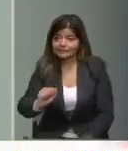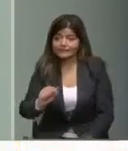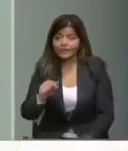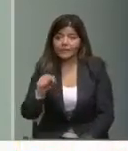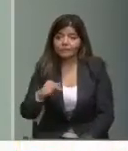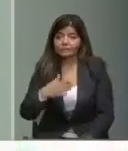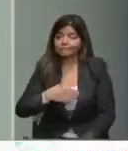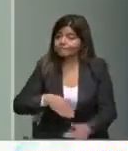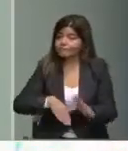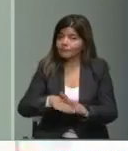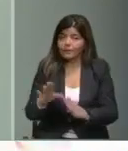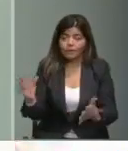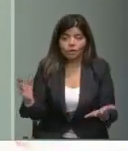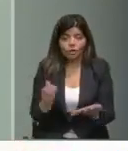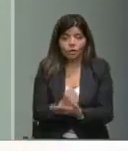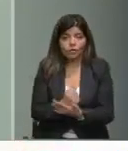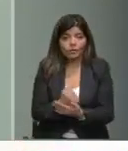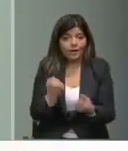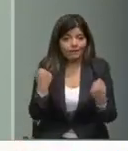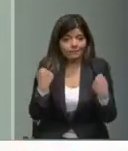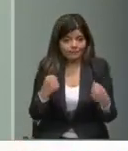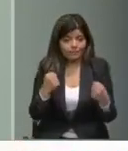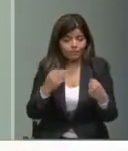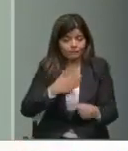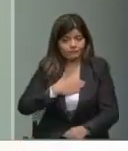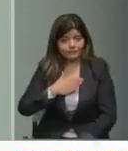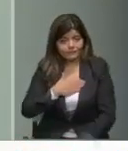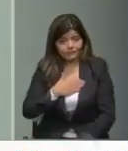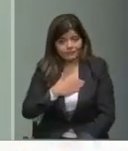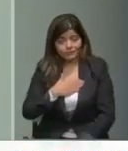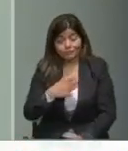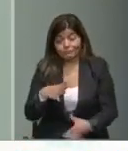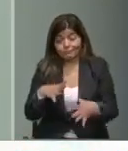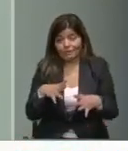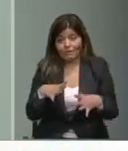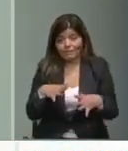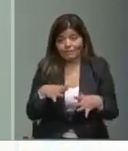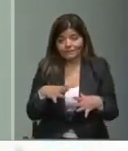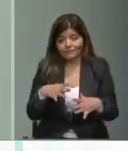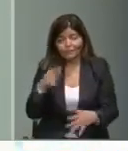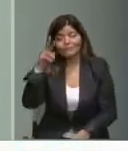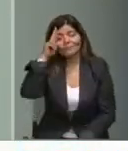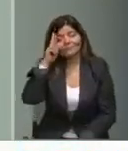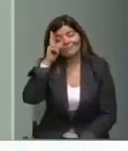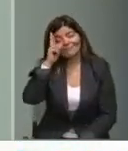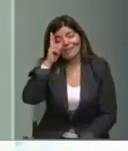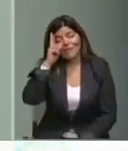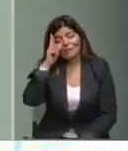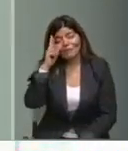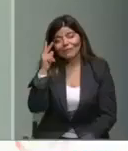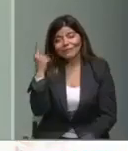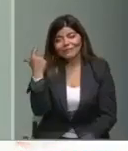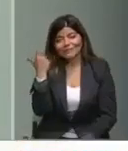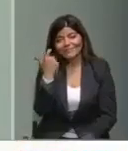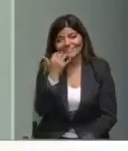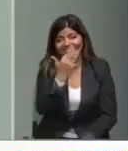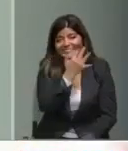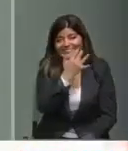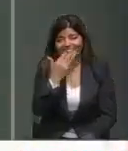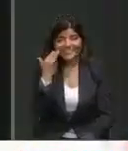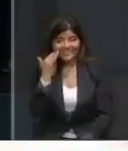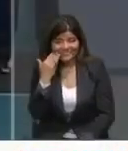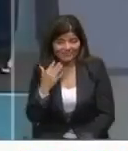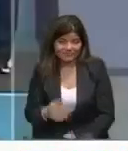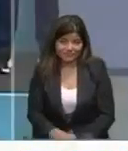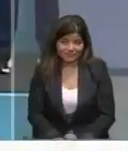logro en mi carrera deportiva, así que súper feliz. En realidad, cada vez que me acuerdo, como que sonrisa en la cara